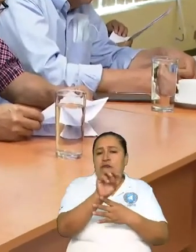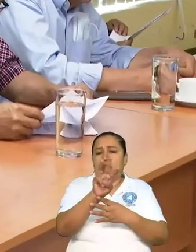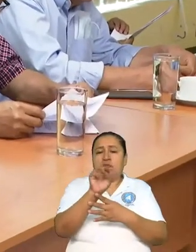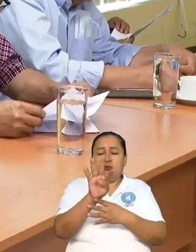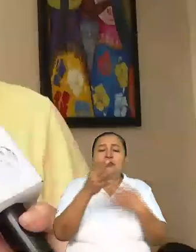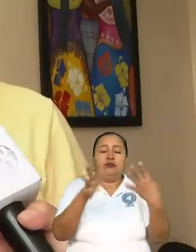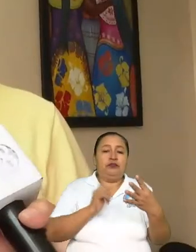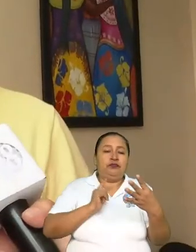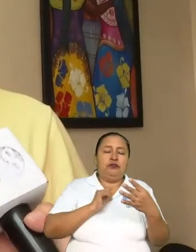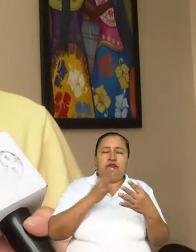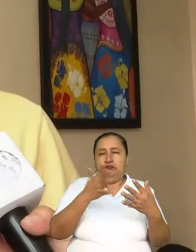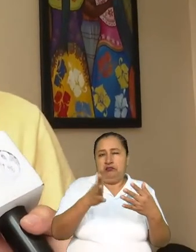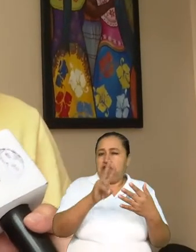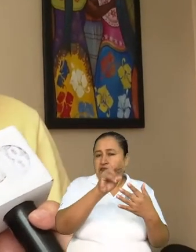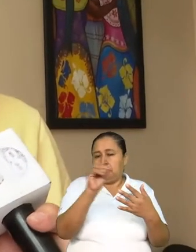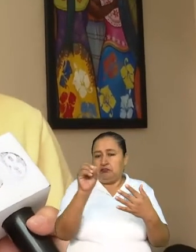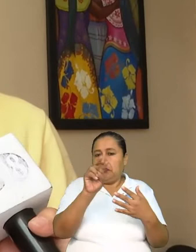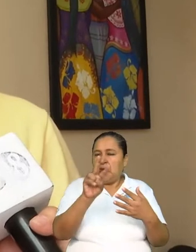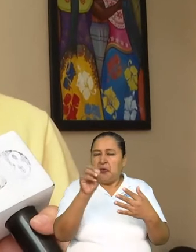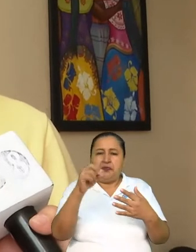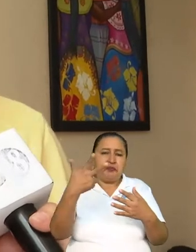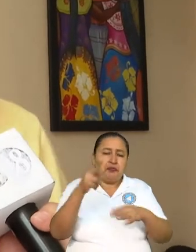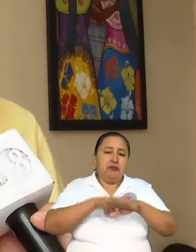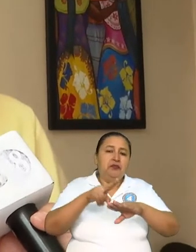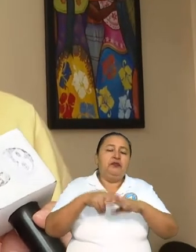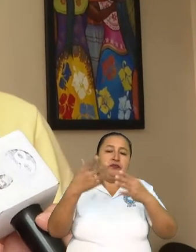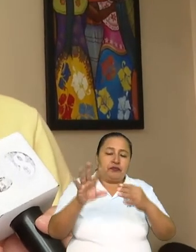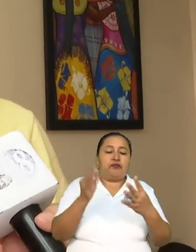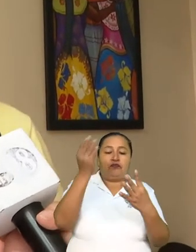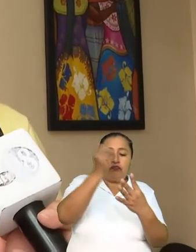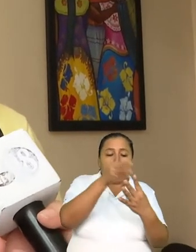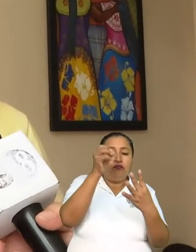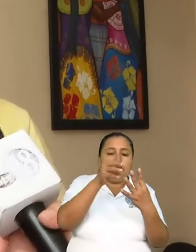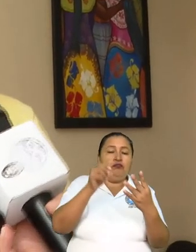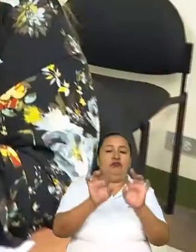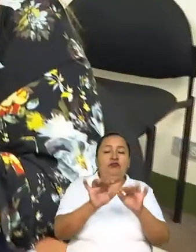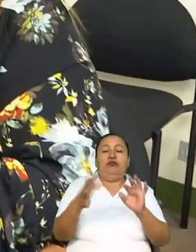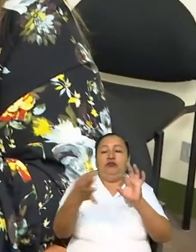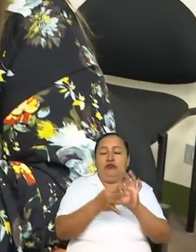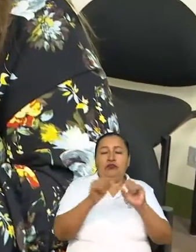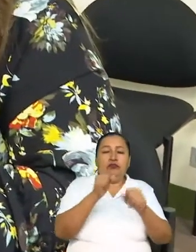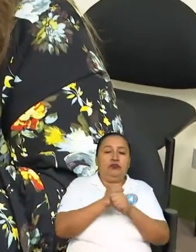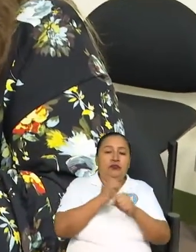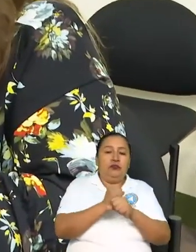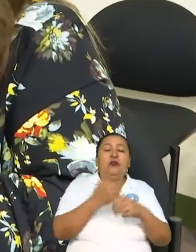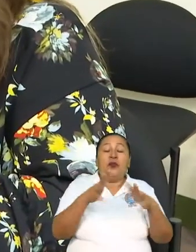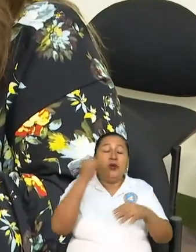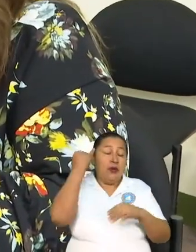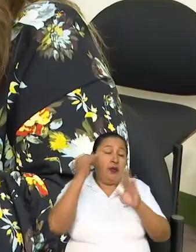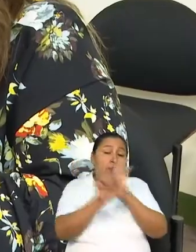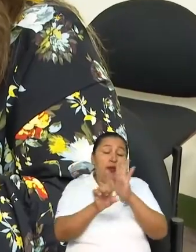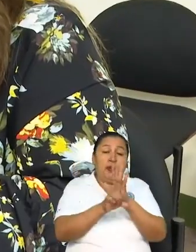434 ya tenemos más de 208 normas ya incluidas en la plataforma, en el sistema. La iniciativa de ley de